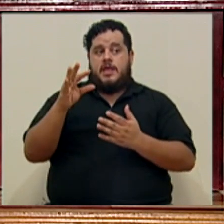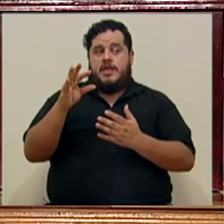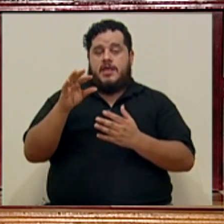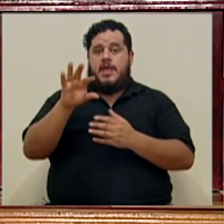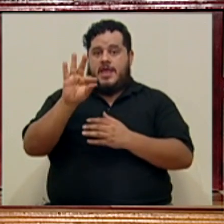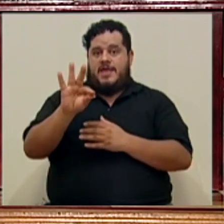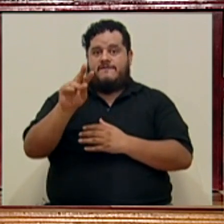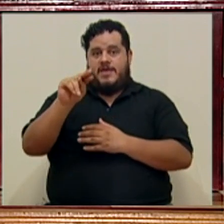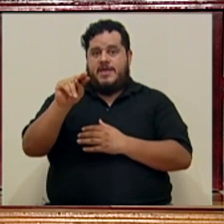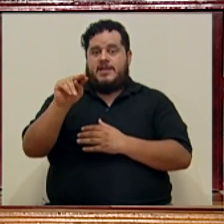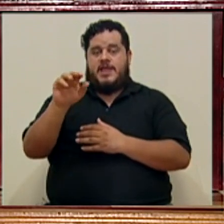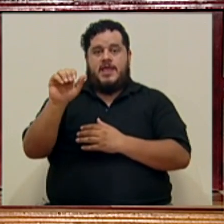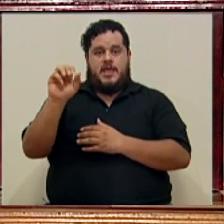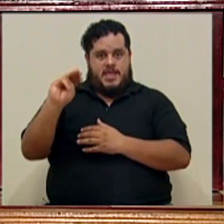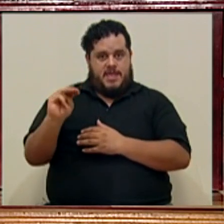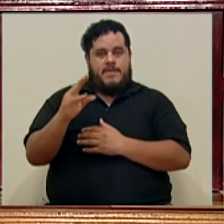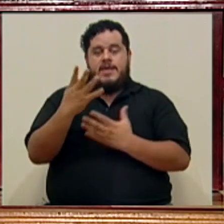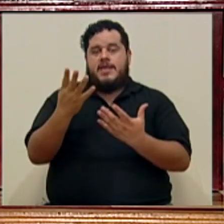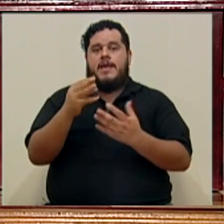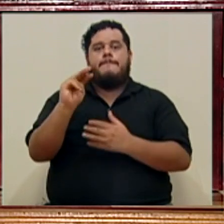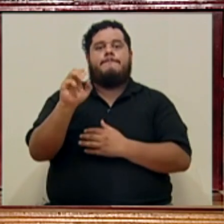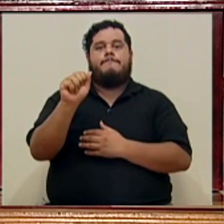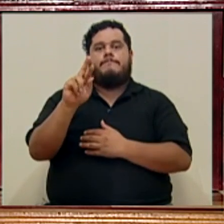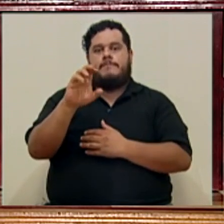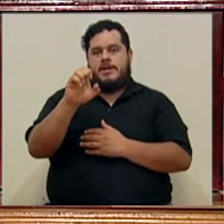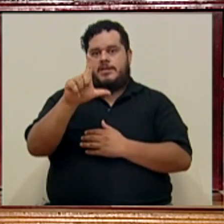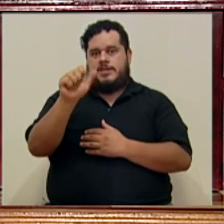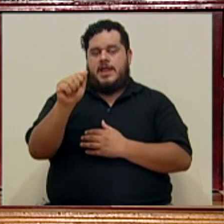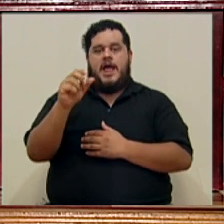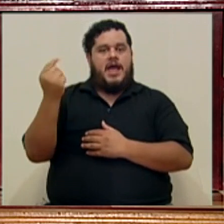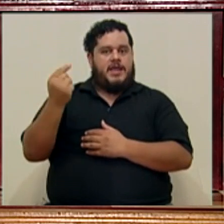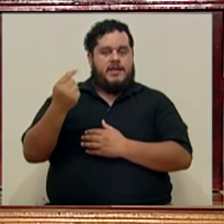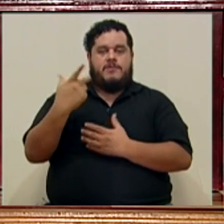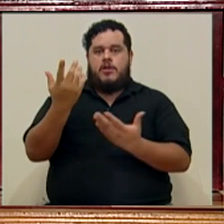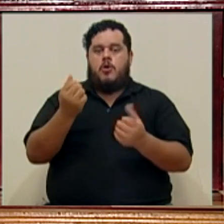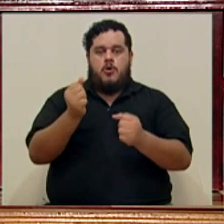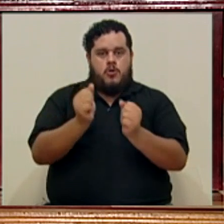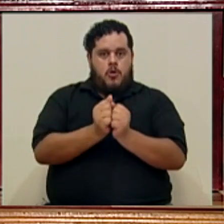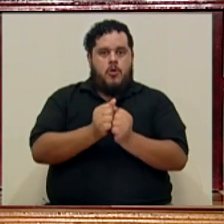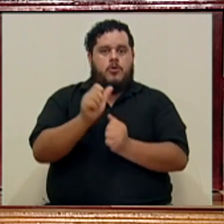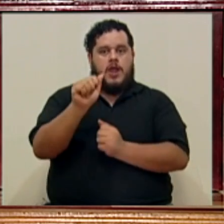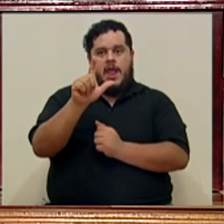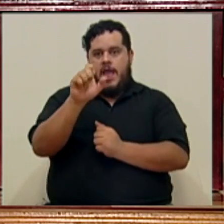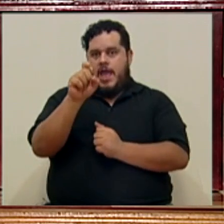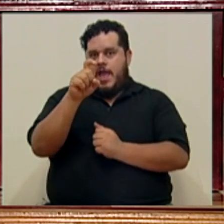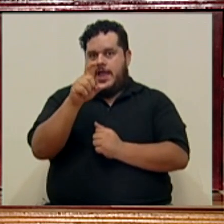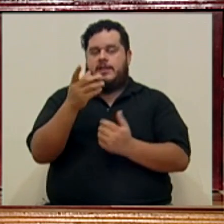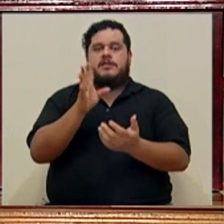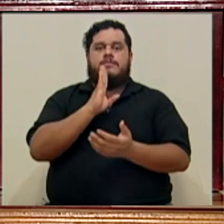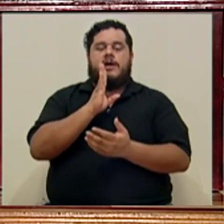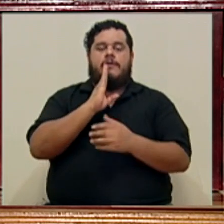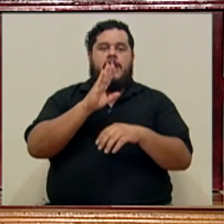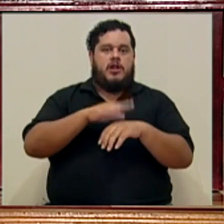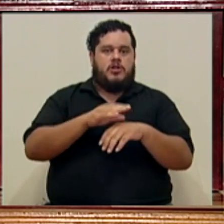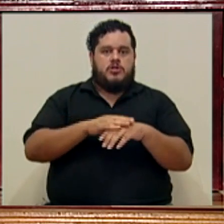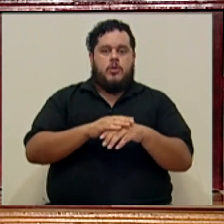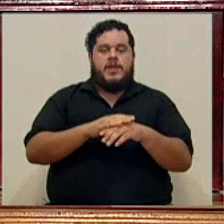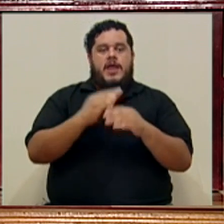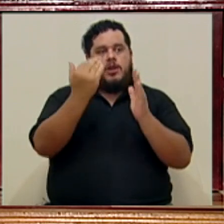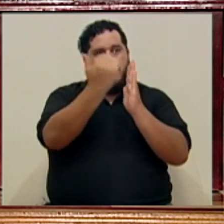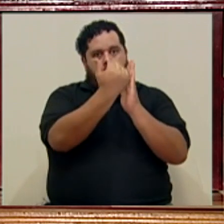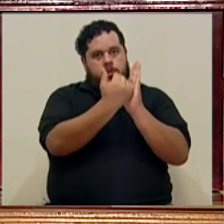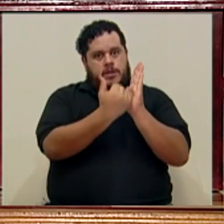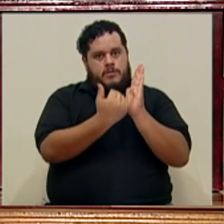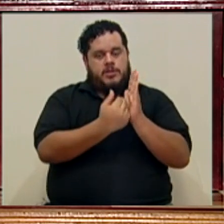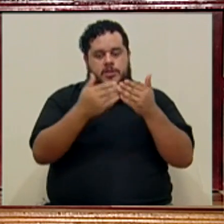Asesoría Municipal, la señora Marcela Guerrero, quienes nos conversarán, junto con don Alex, sobre los lineamientos de apertura de